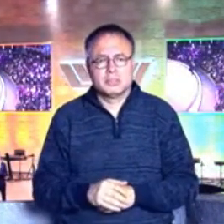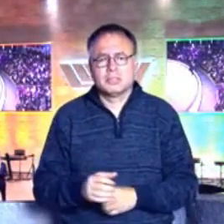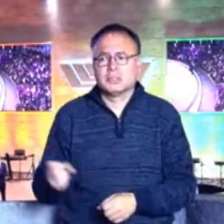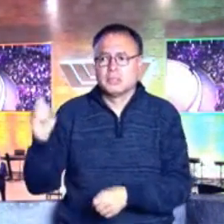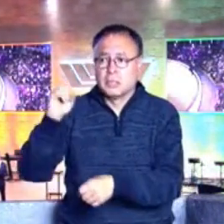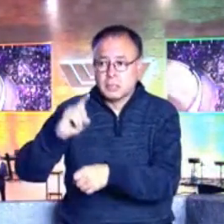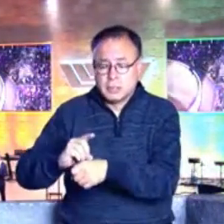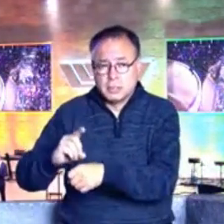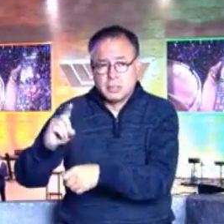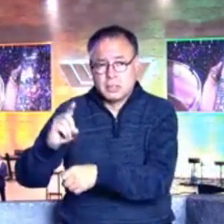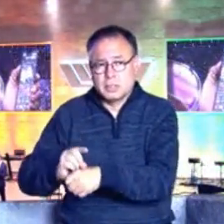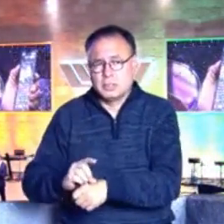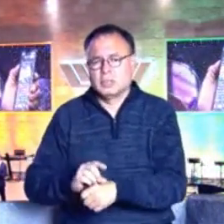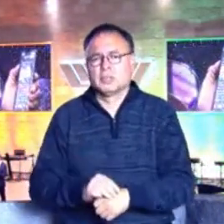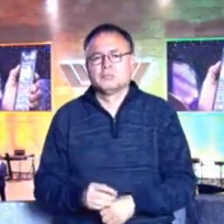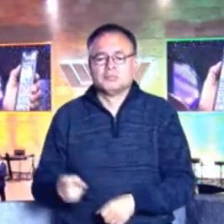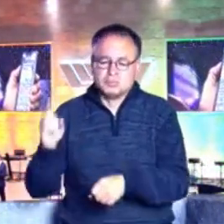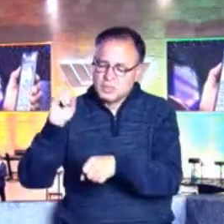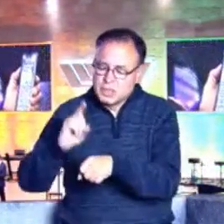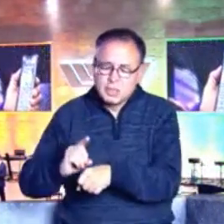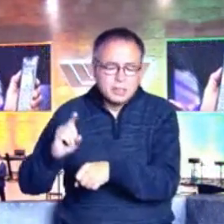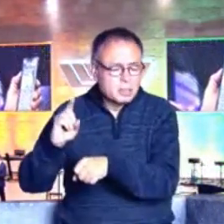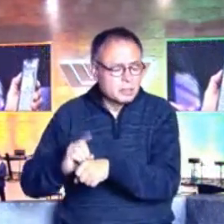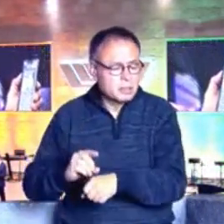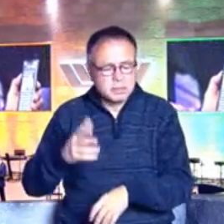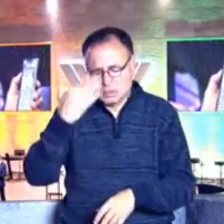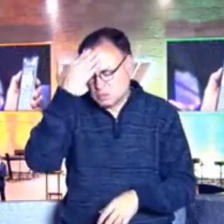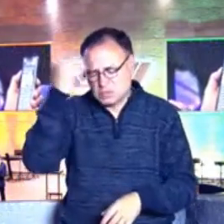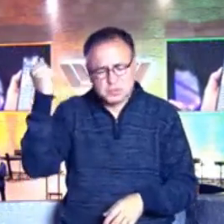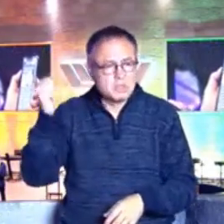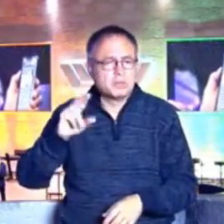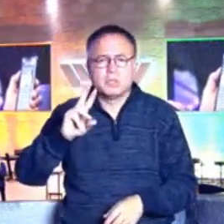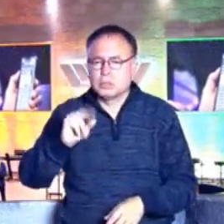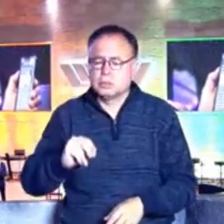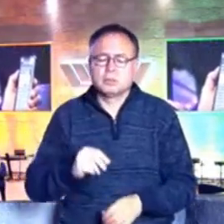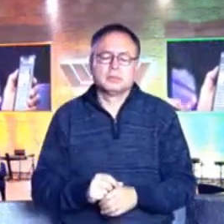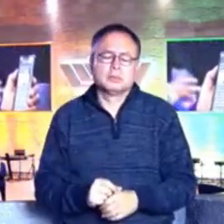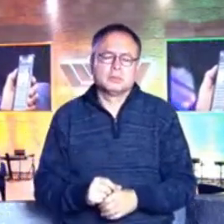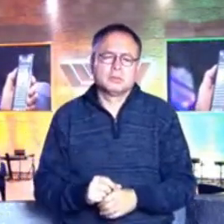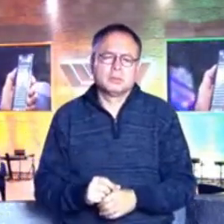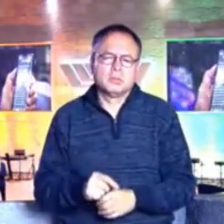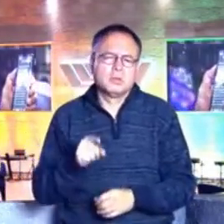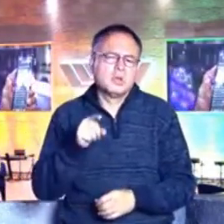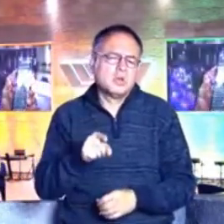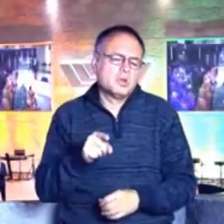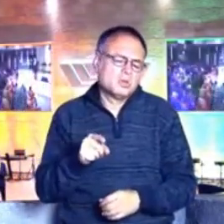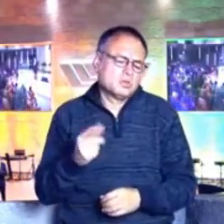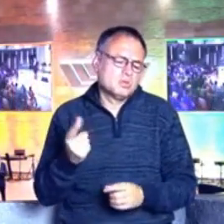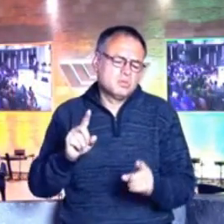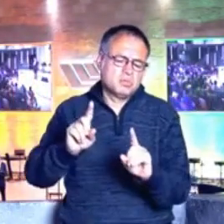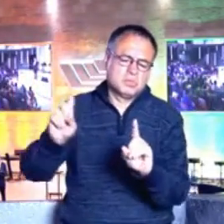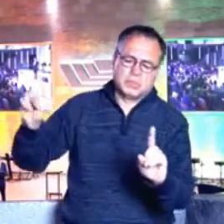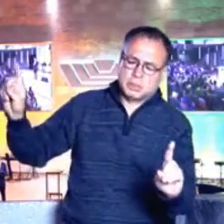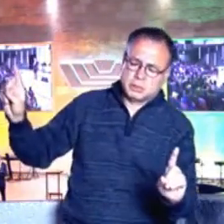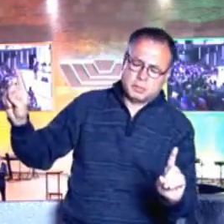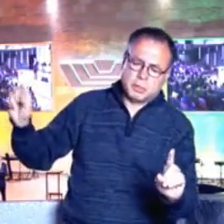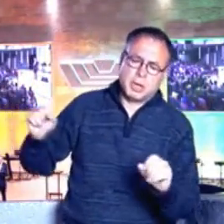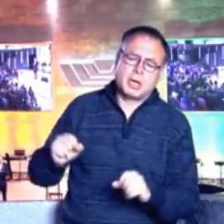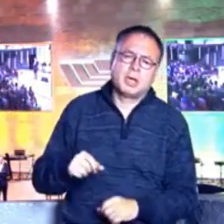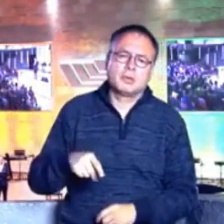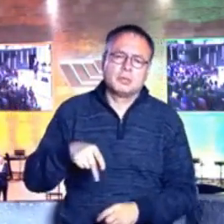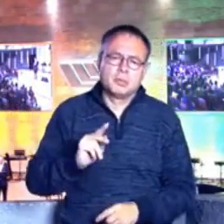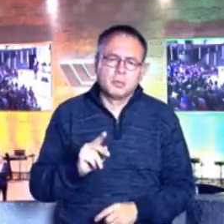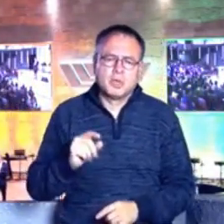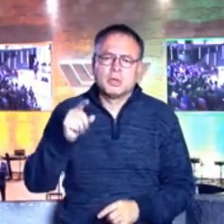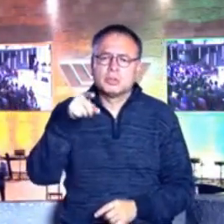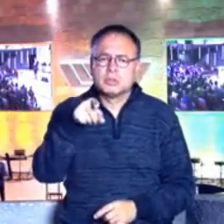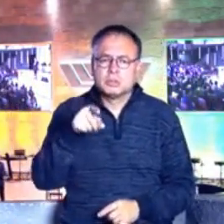no hay un solo día que a Dios se le olvide el problema es que a veces tú y yo estamos lejos de él en el salmo 104